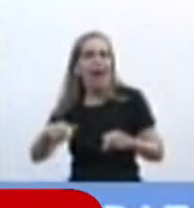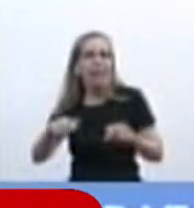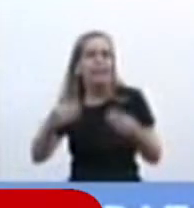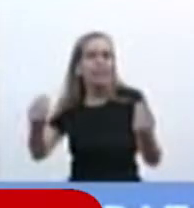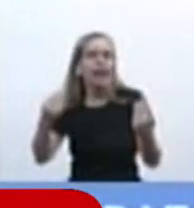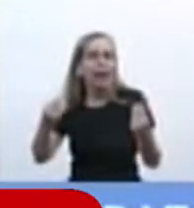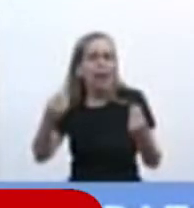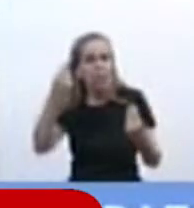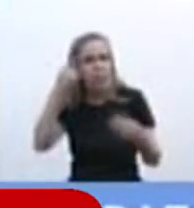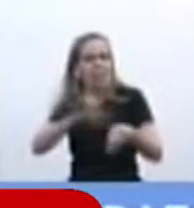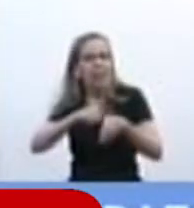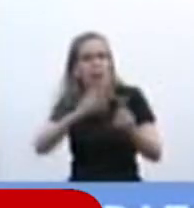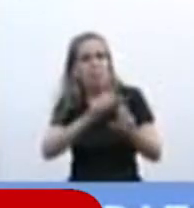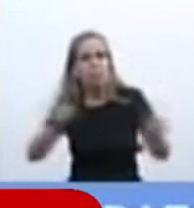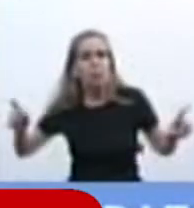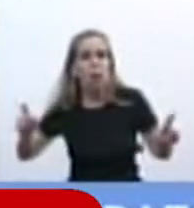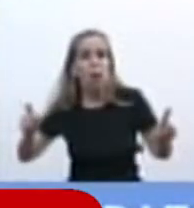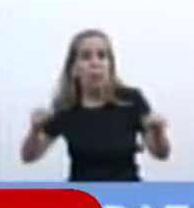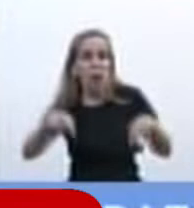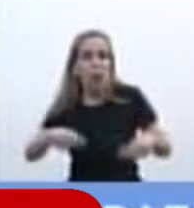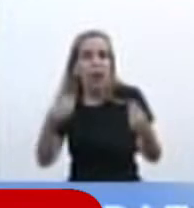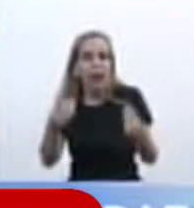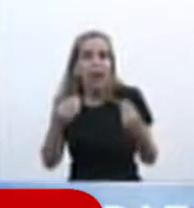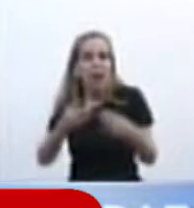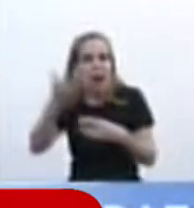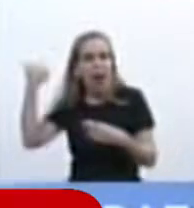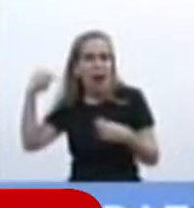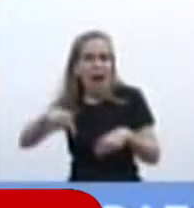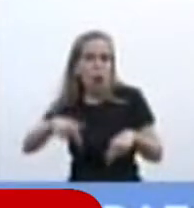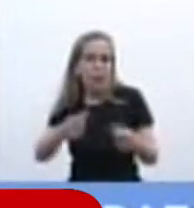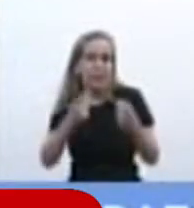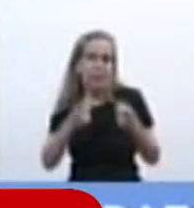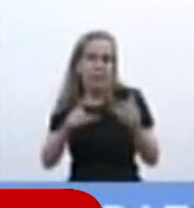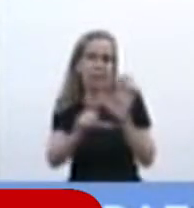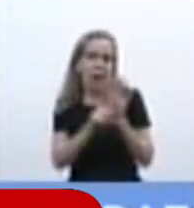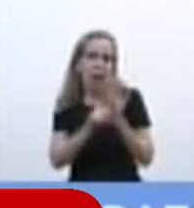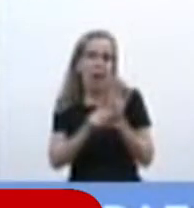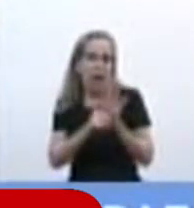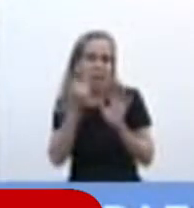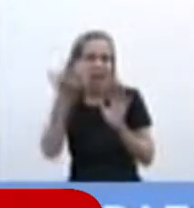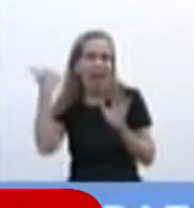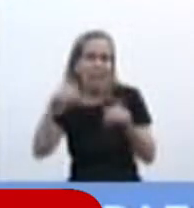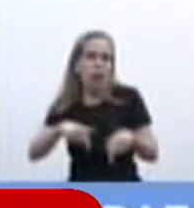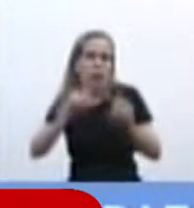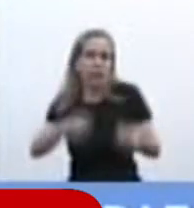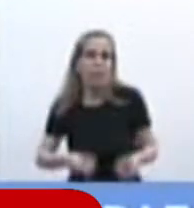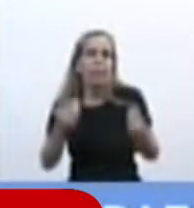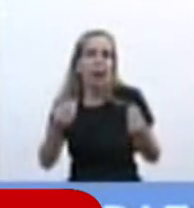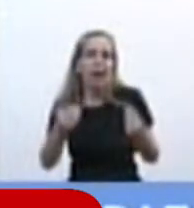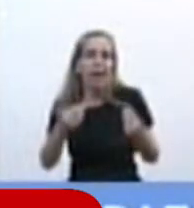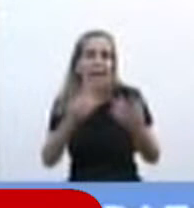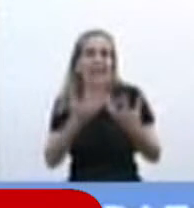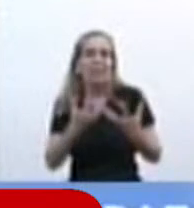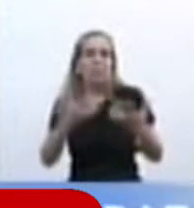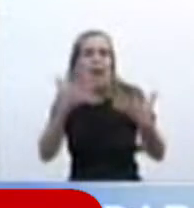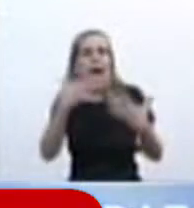mientras tanto, ¿qué? Mientras tanto, hacía y hace falta esta ley que le abra las puertas del sistema de